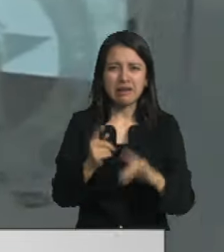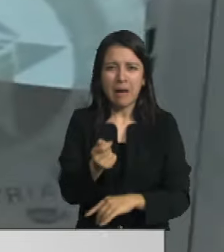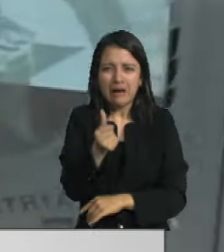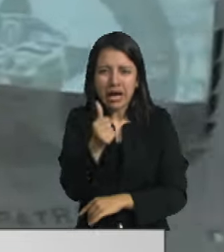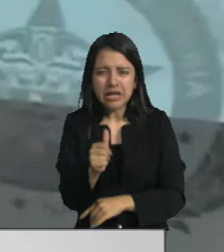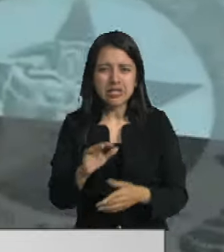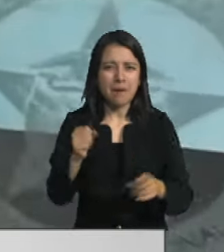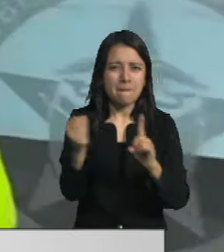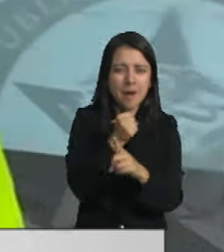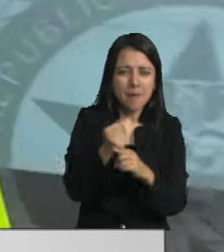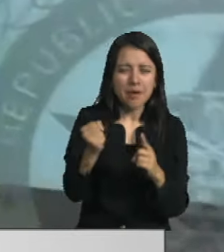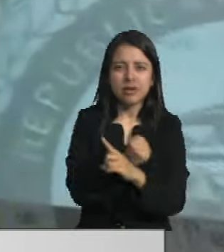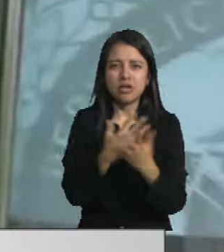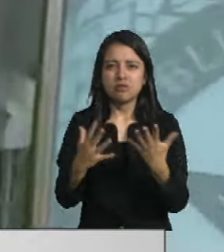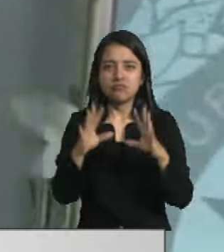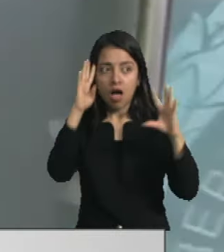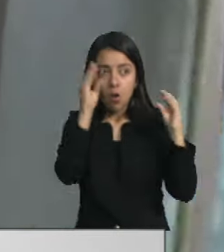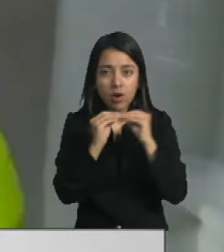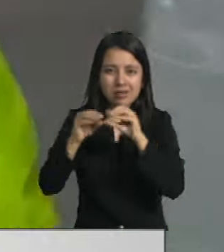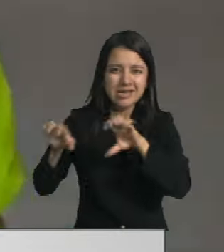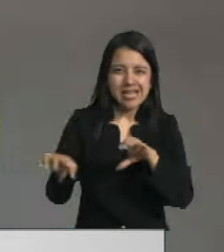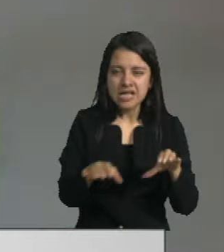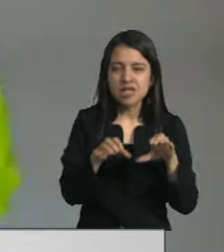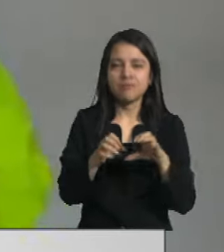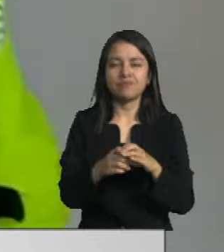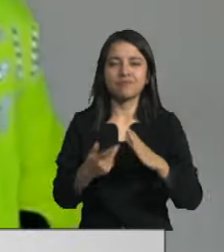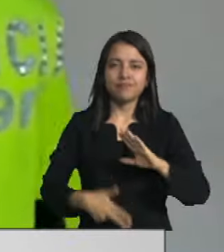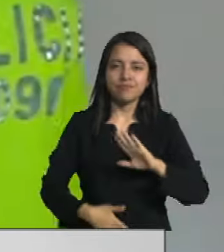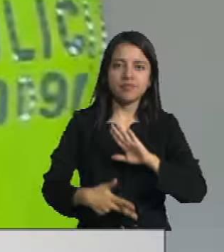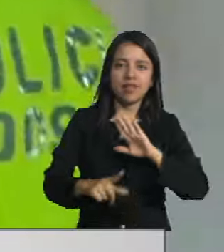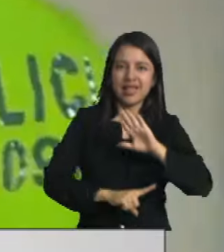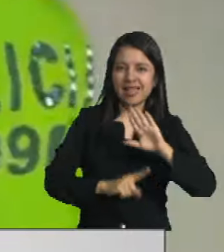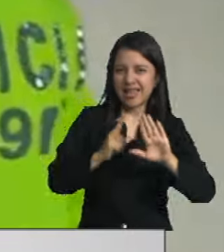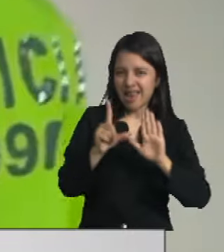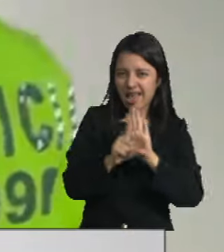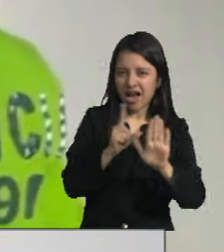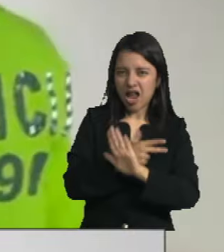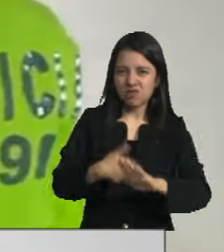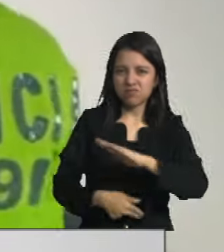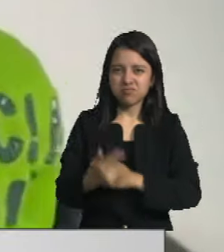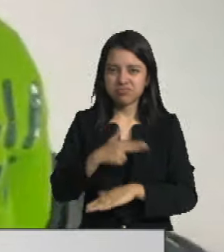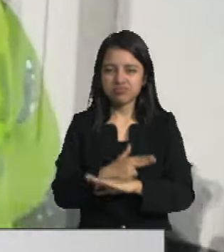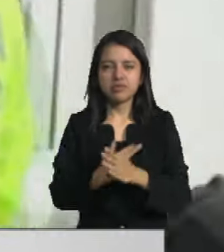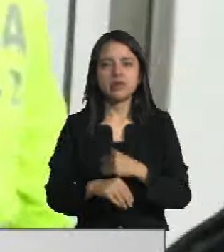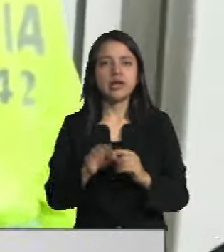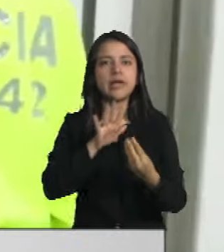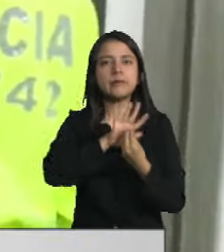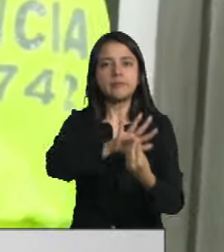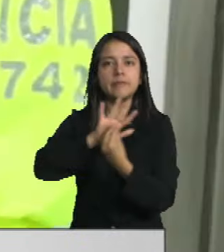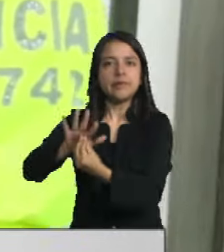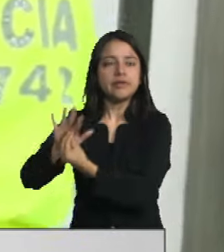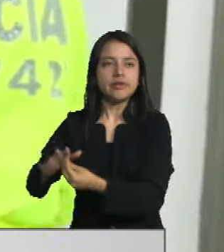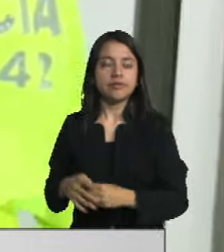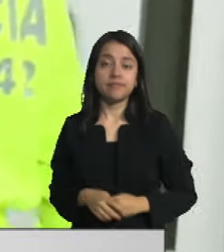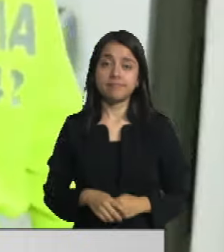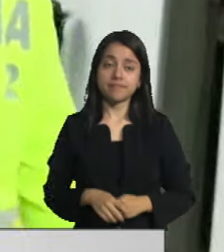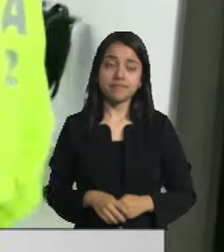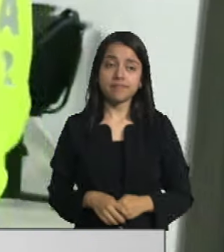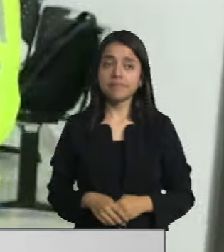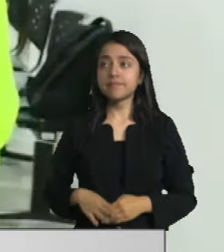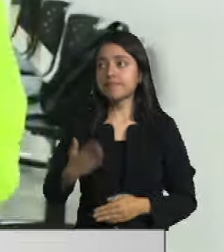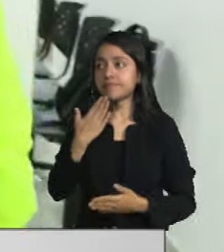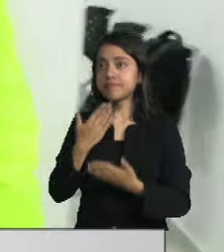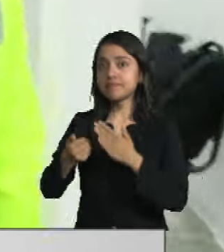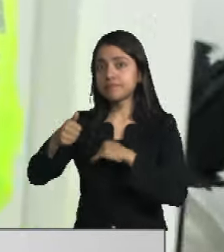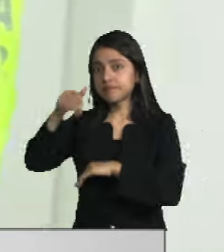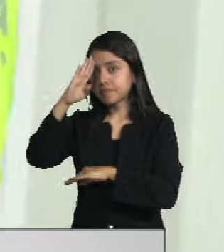tentativa, lesiones personales, concierto para delinquir, porte ilegal de armas de fuego y desplazamiento forzado. El arduo ejercicio investigativo